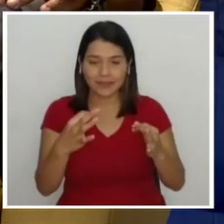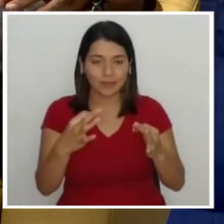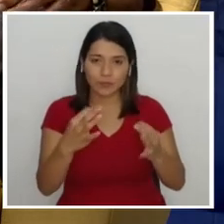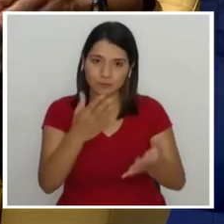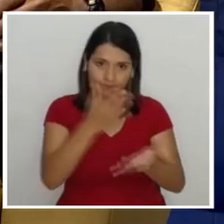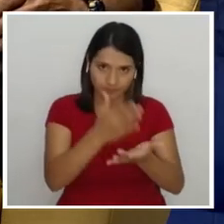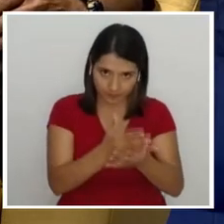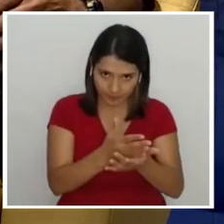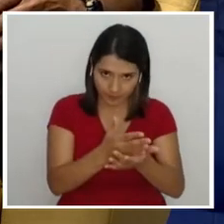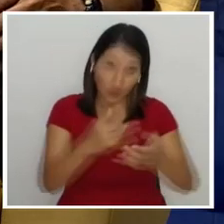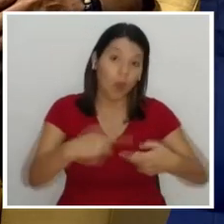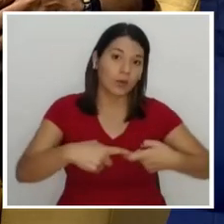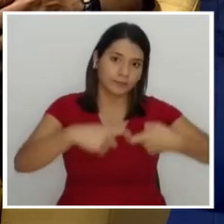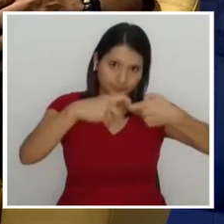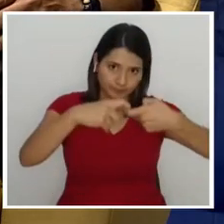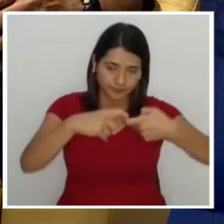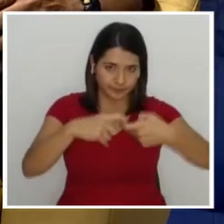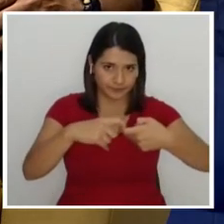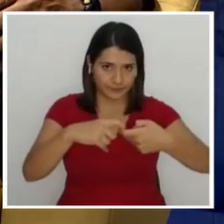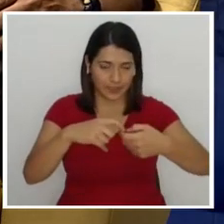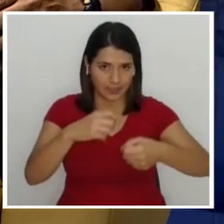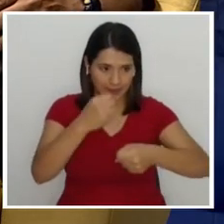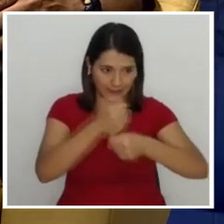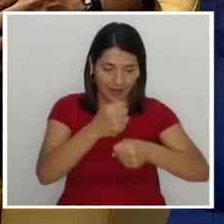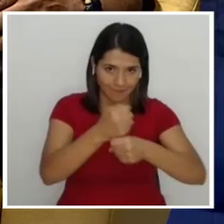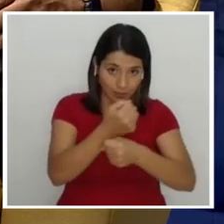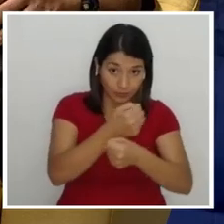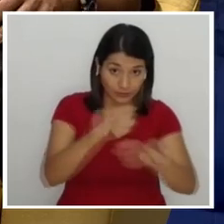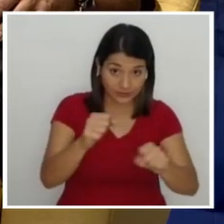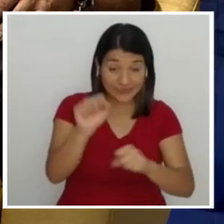las labores, ese sábado 17 de septiembre,